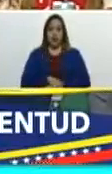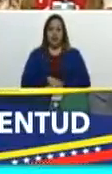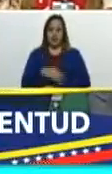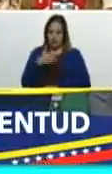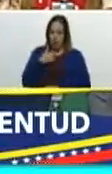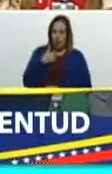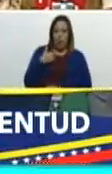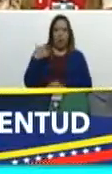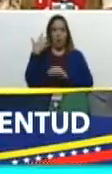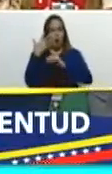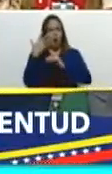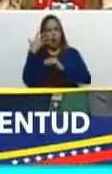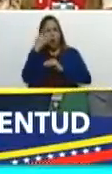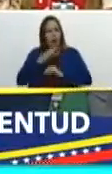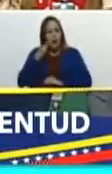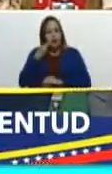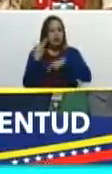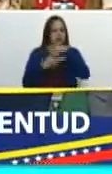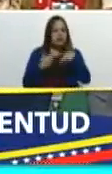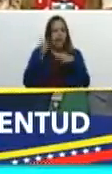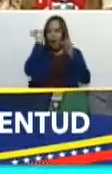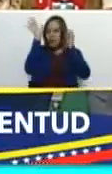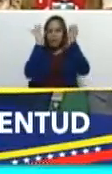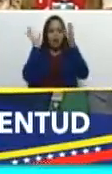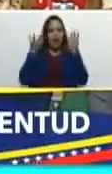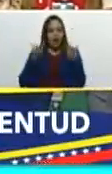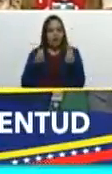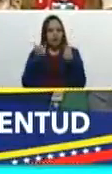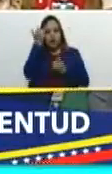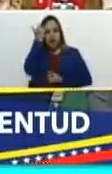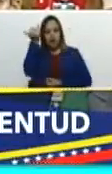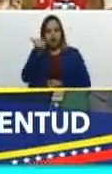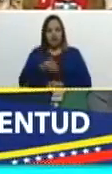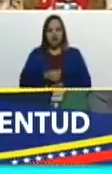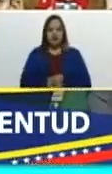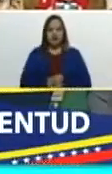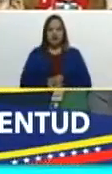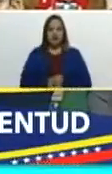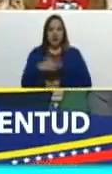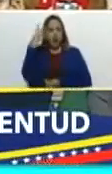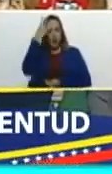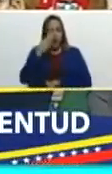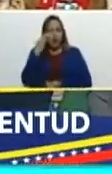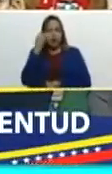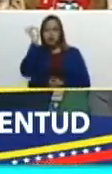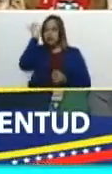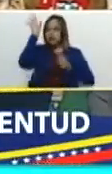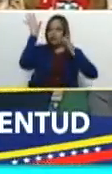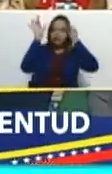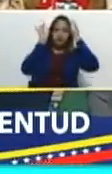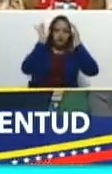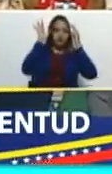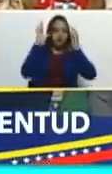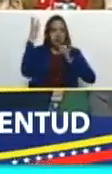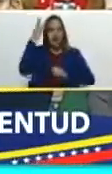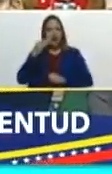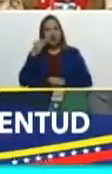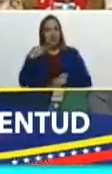rebelde, inventor, ese muchacho creativo, ese